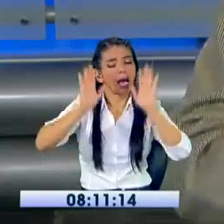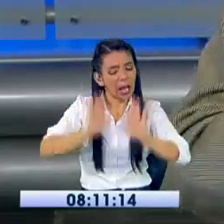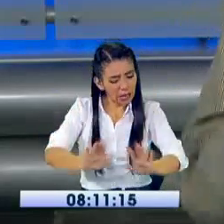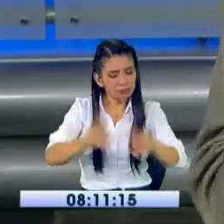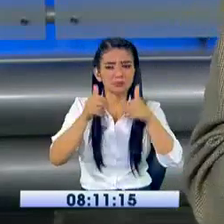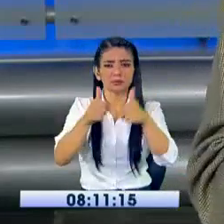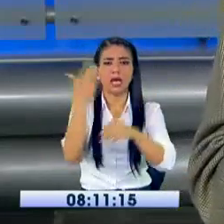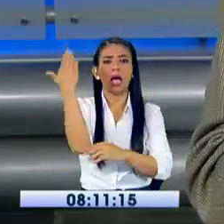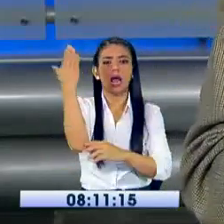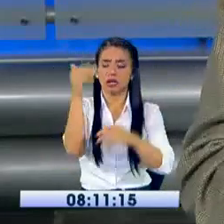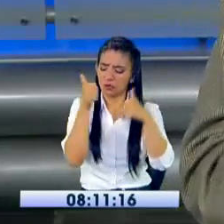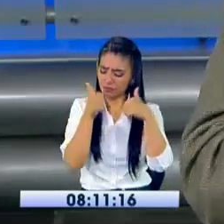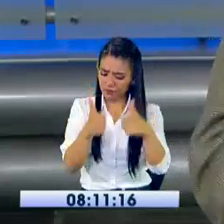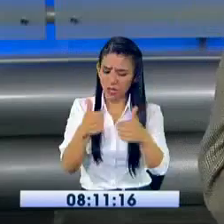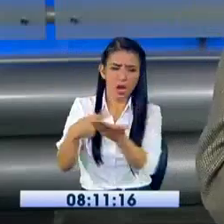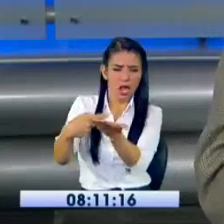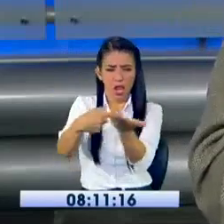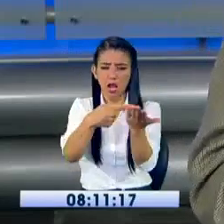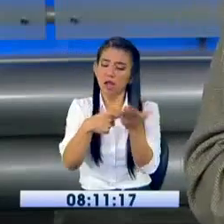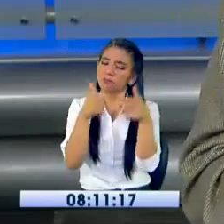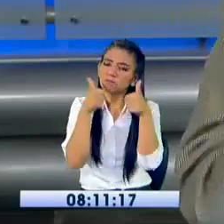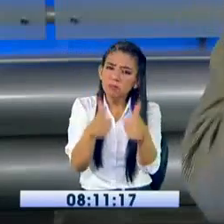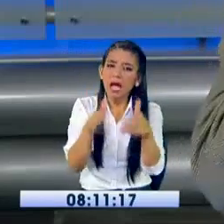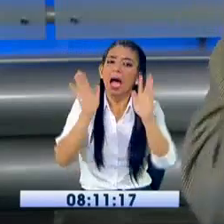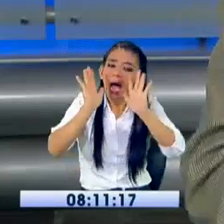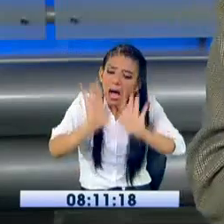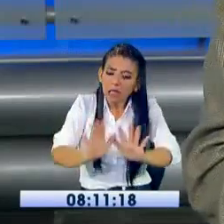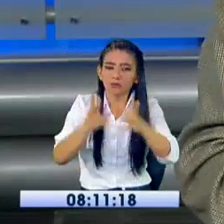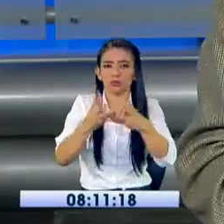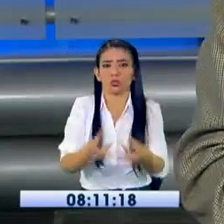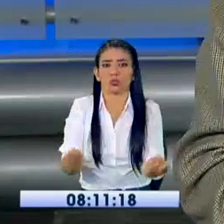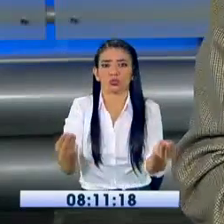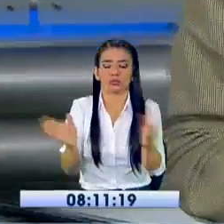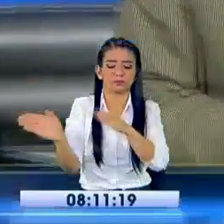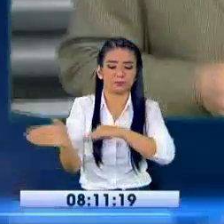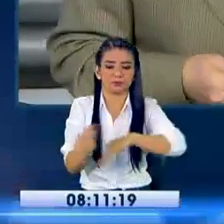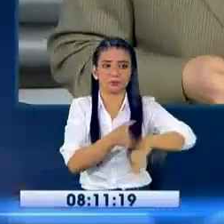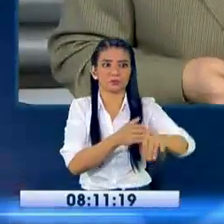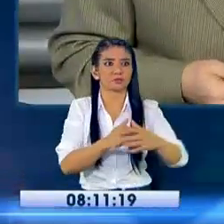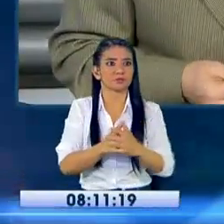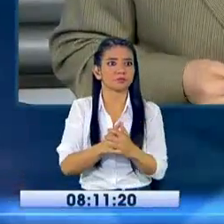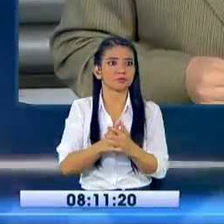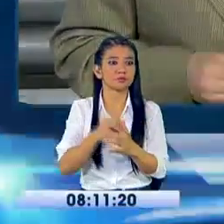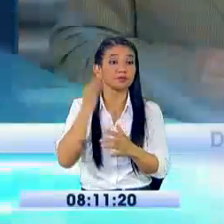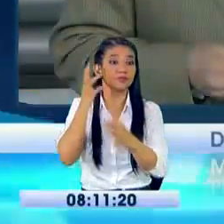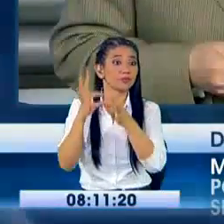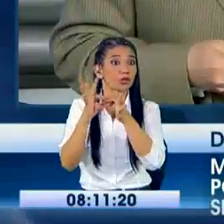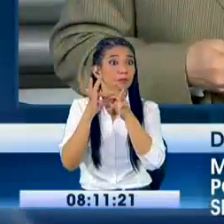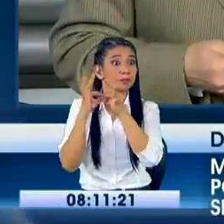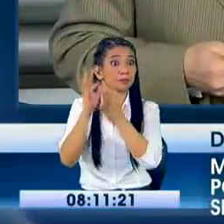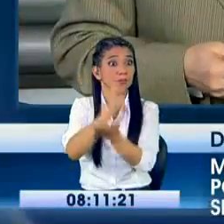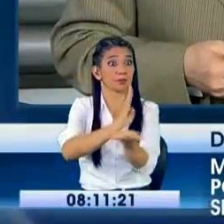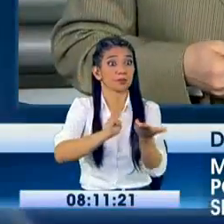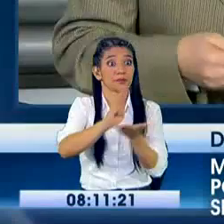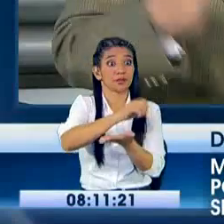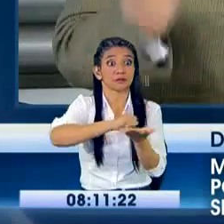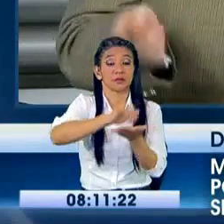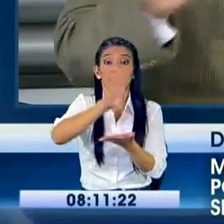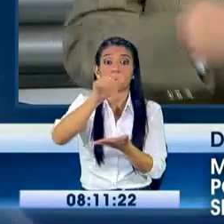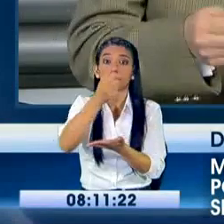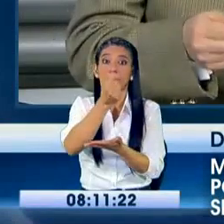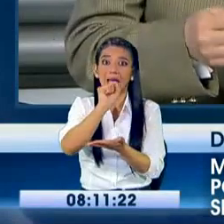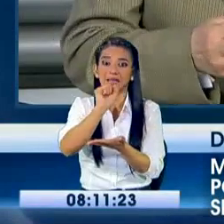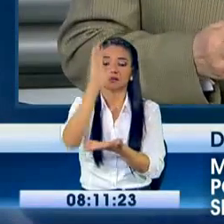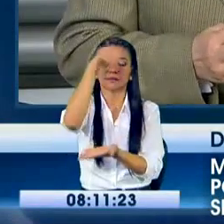Ellos manifiestan su inconformidad por la posibilidad de la construcción de un bulevar con este fin. Así que, Sofi, tú tienes más